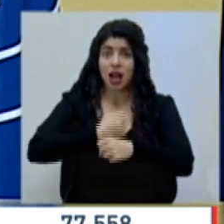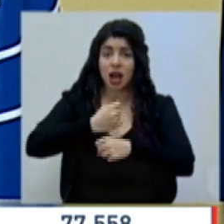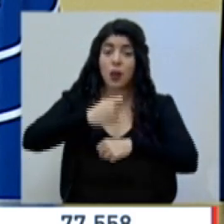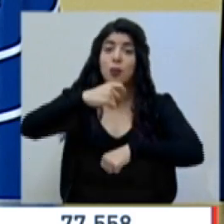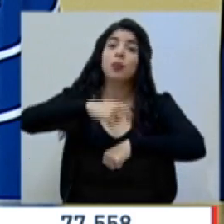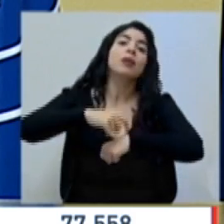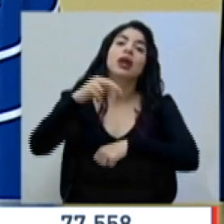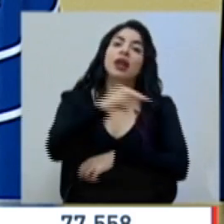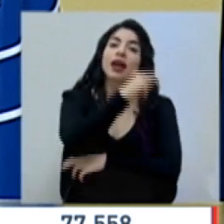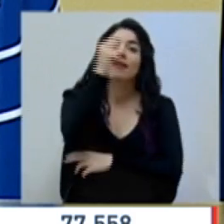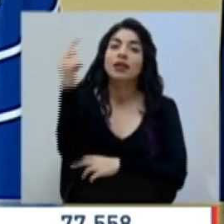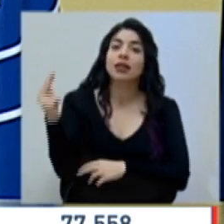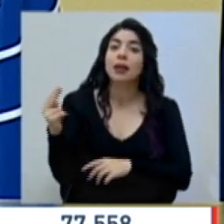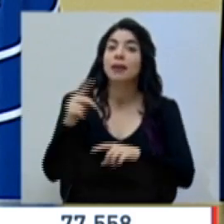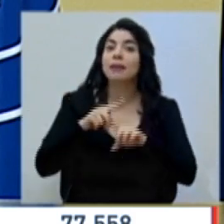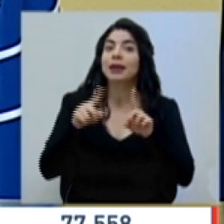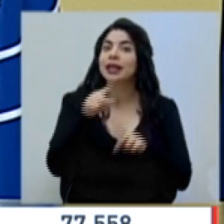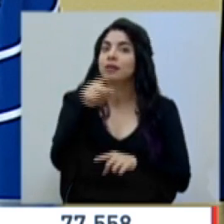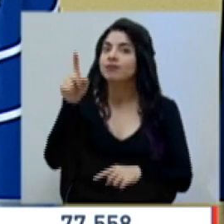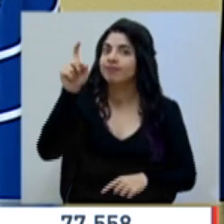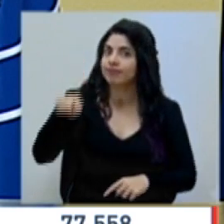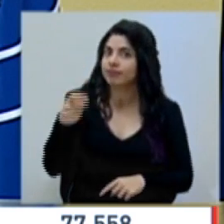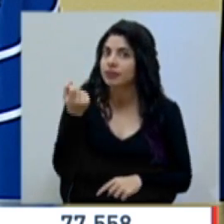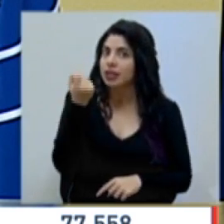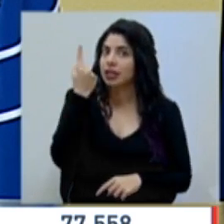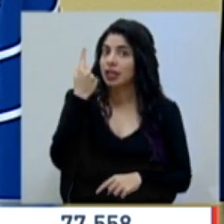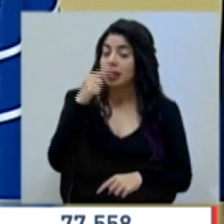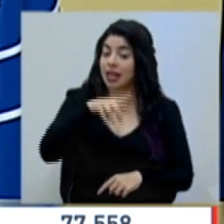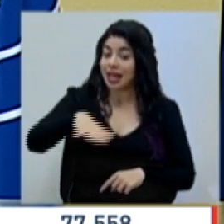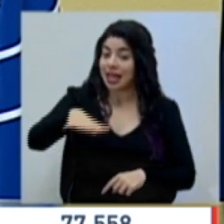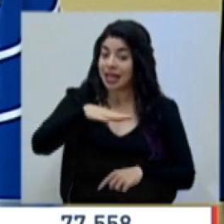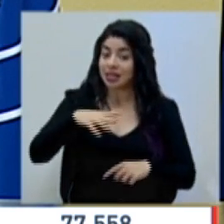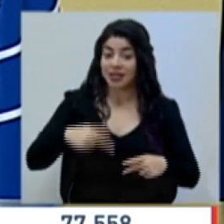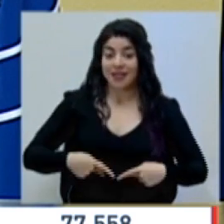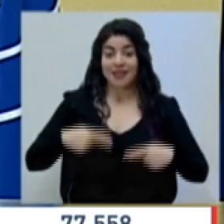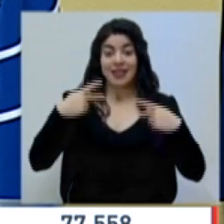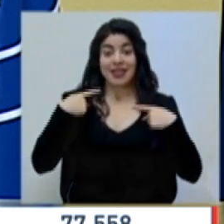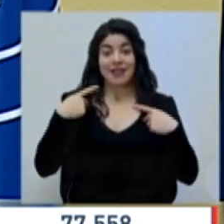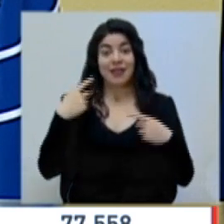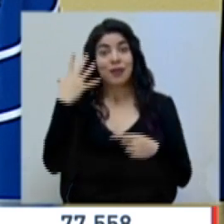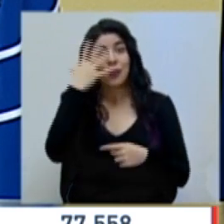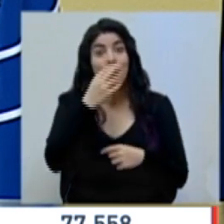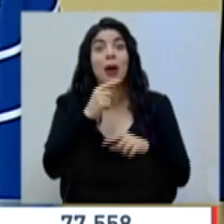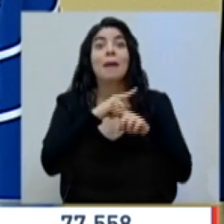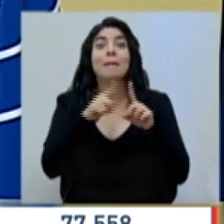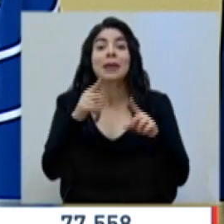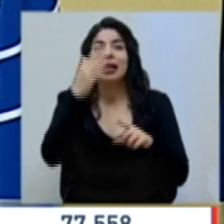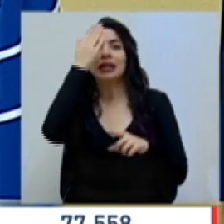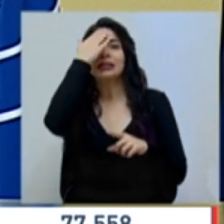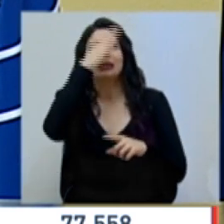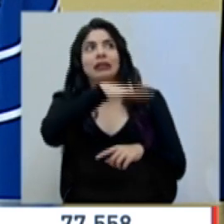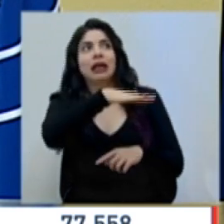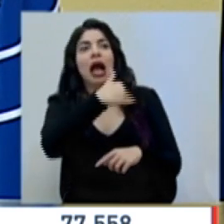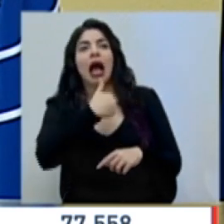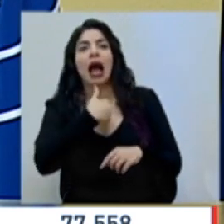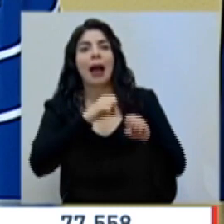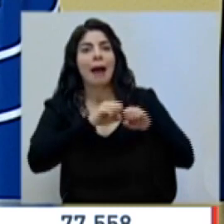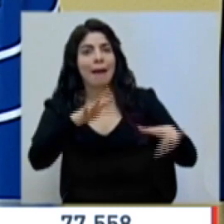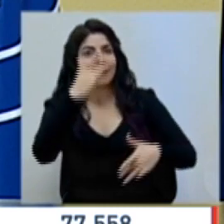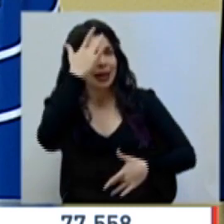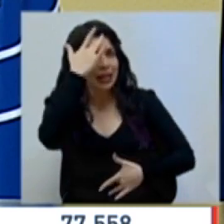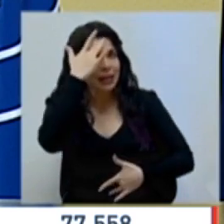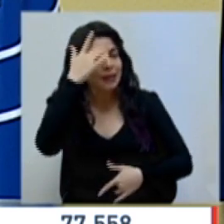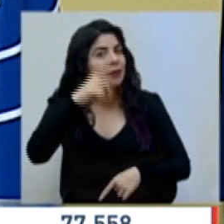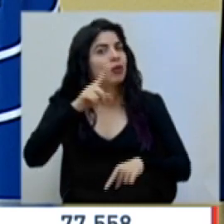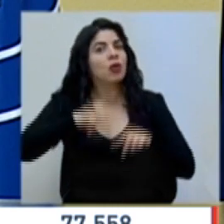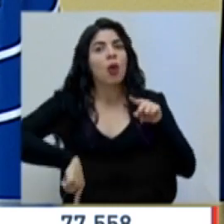de Navidad, pero que tenemos que entender que hay que vivirla también en el contexto en el que estamos, en el contexto de pandemia, y no